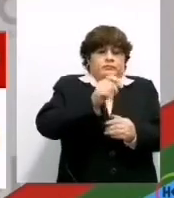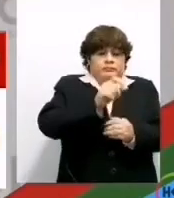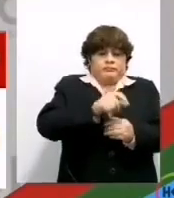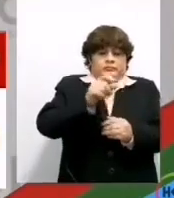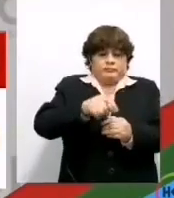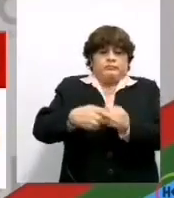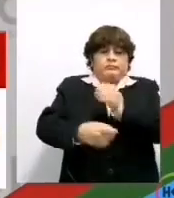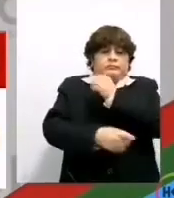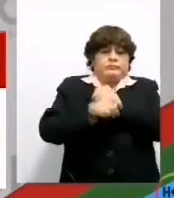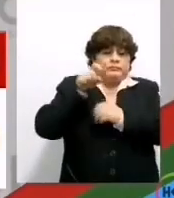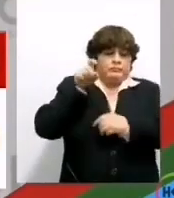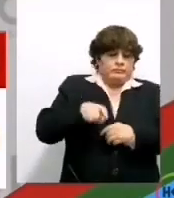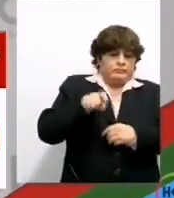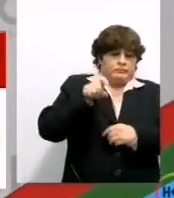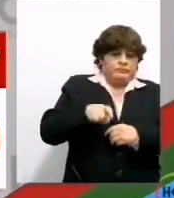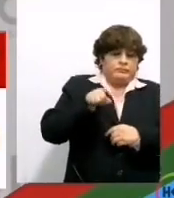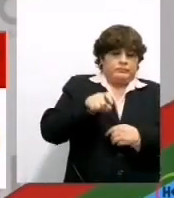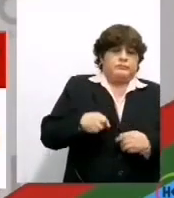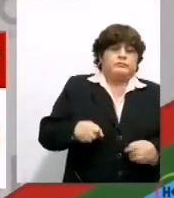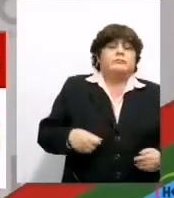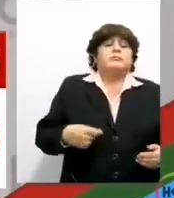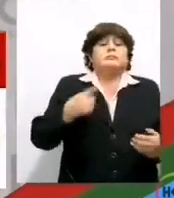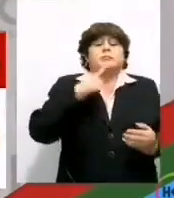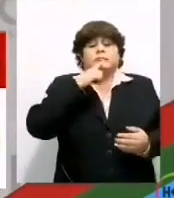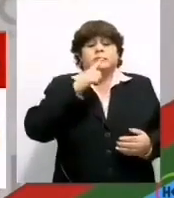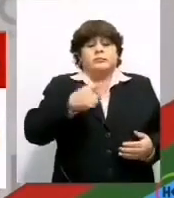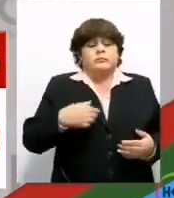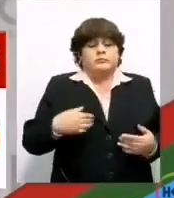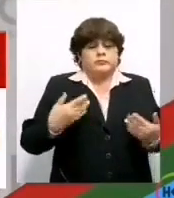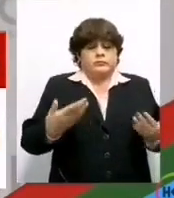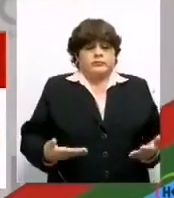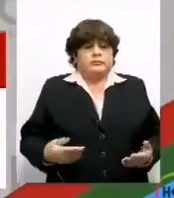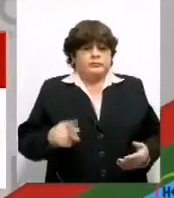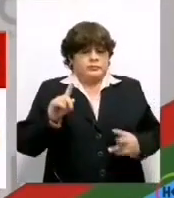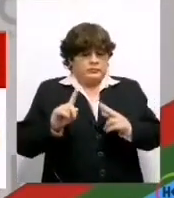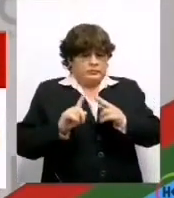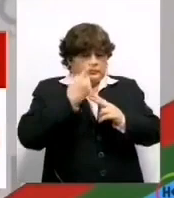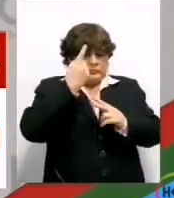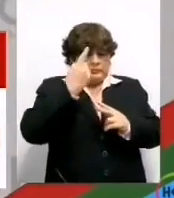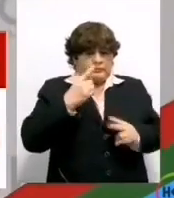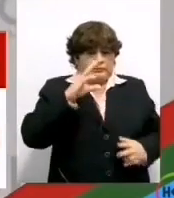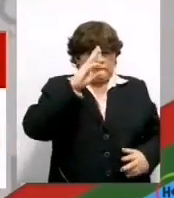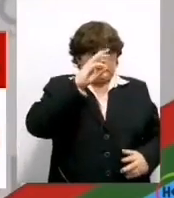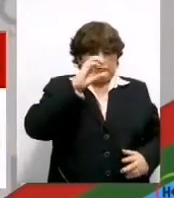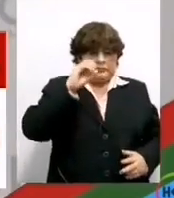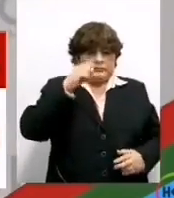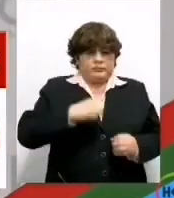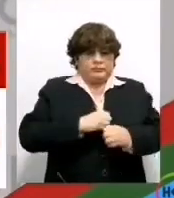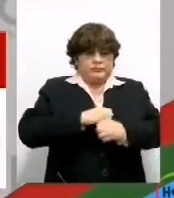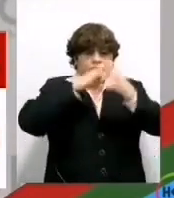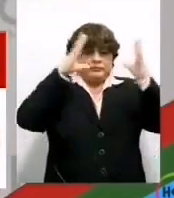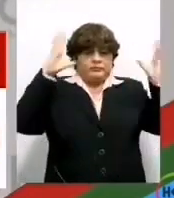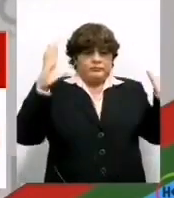que necesita por eso es que en los primeros 60 días